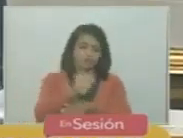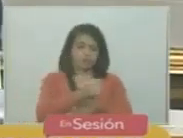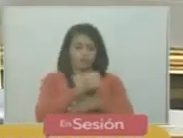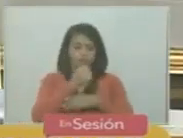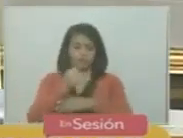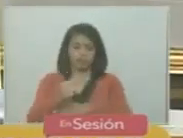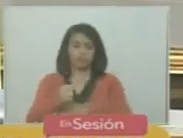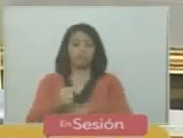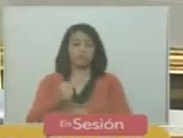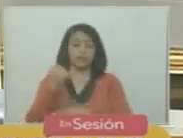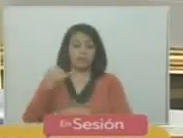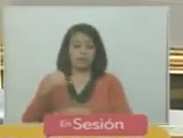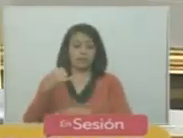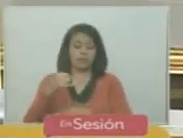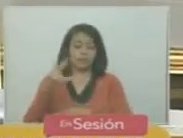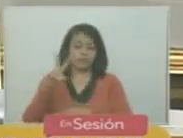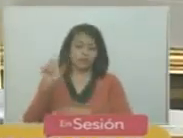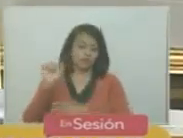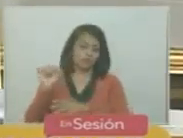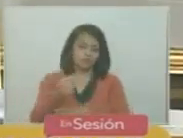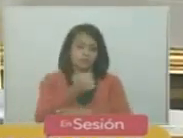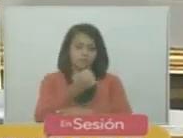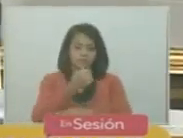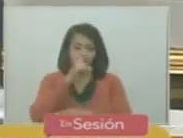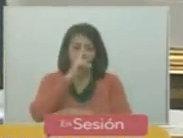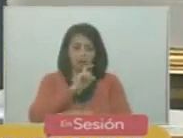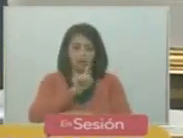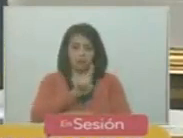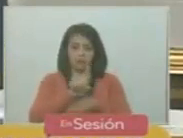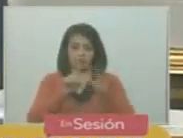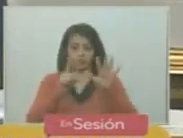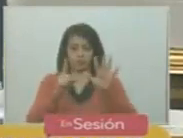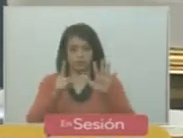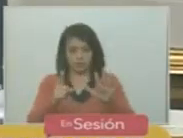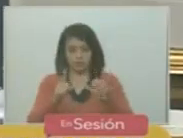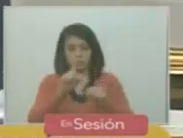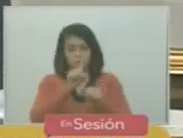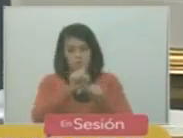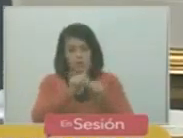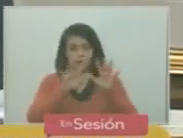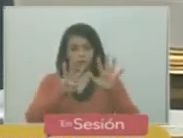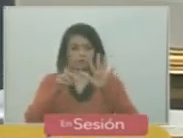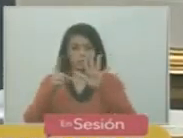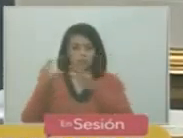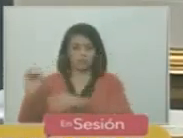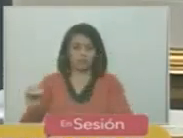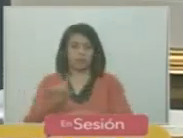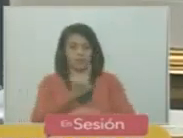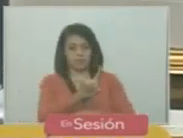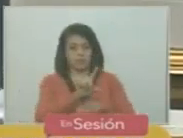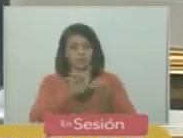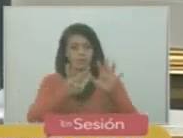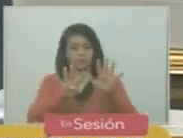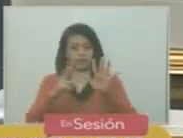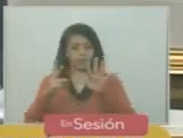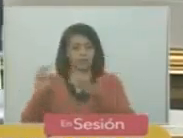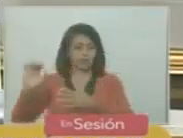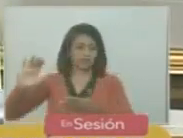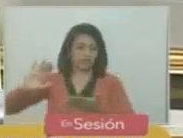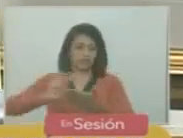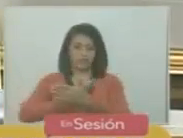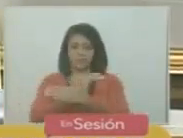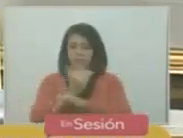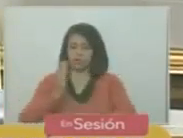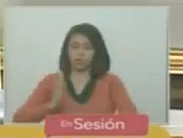por la izquierda venezolana en la década del 60, en la década del 70, el aniquilamiento brutal